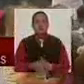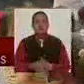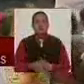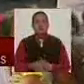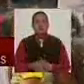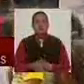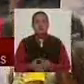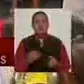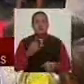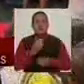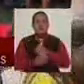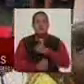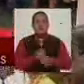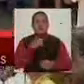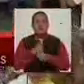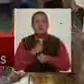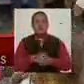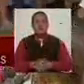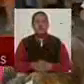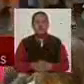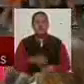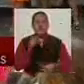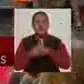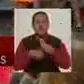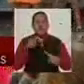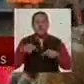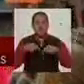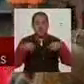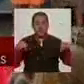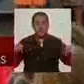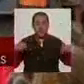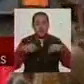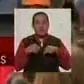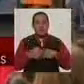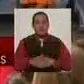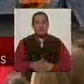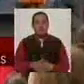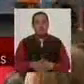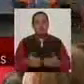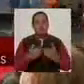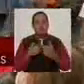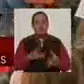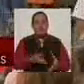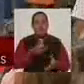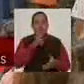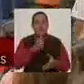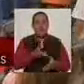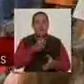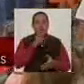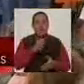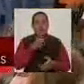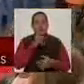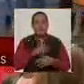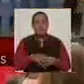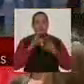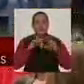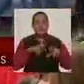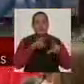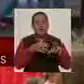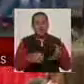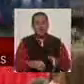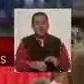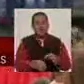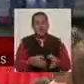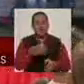por mucho tiempo los pobladores de esta zona del país consumen agua del río o en todo